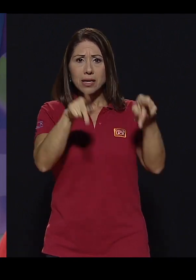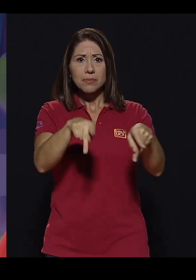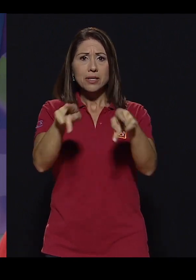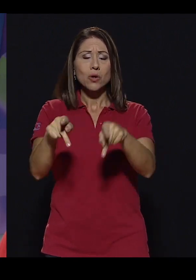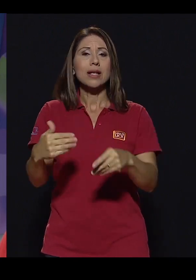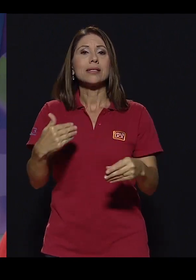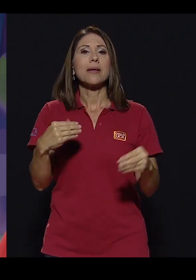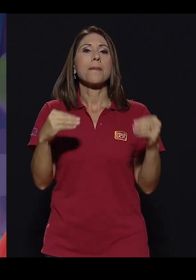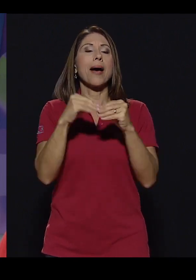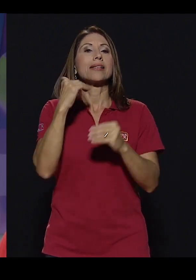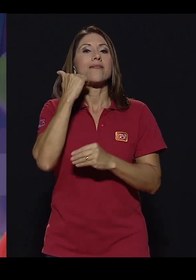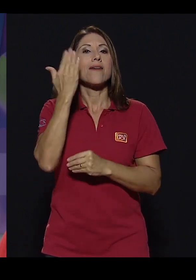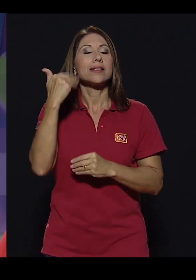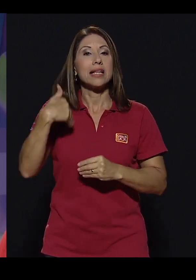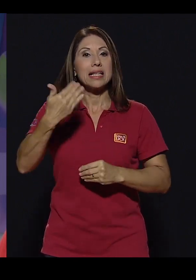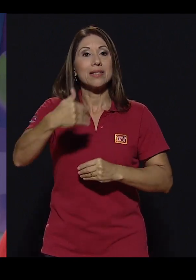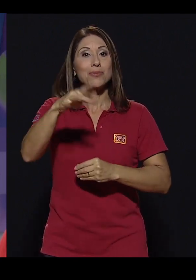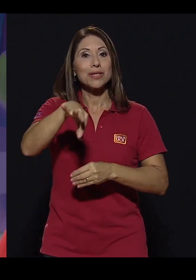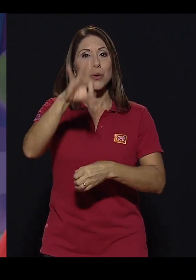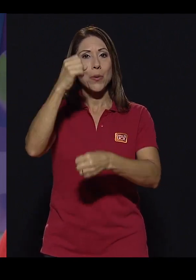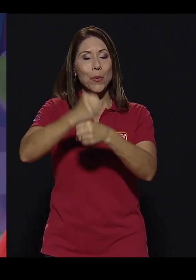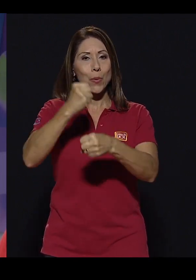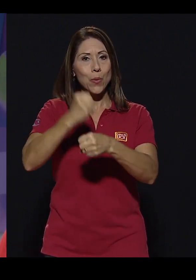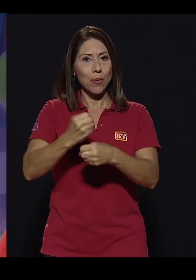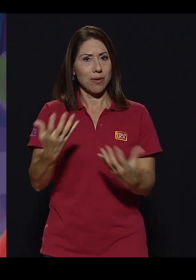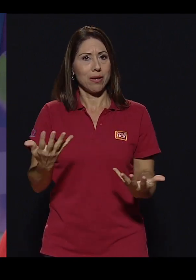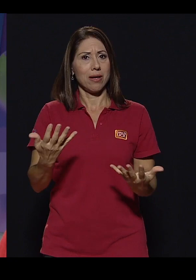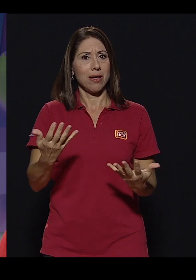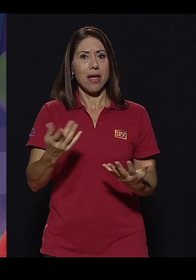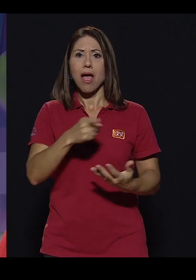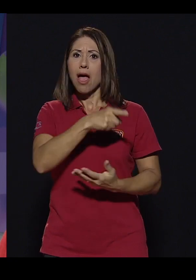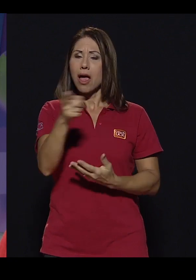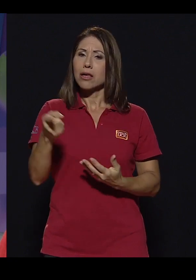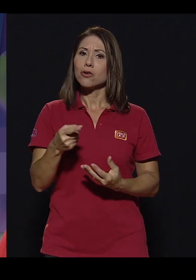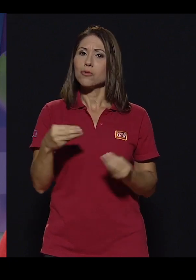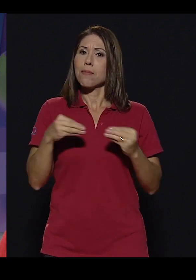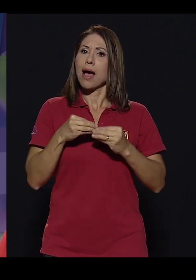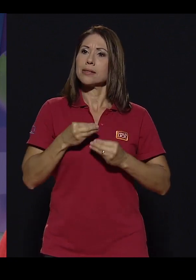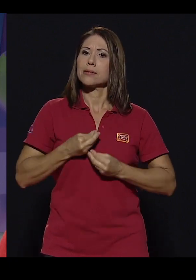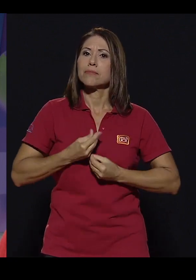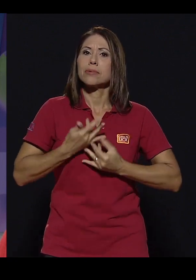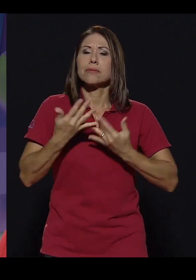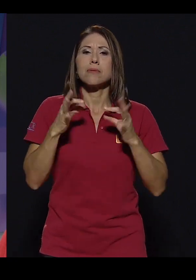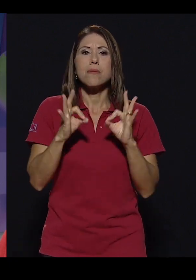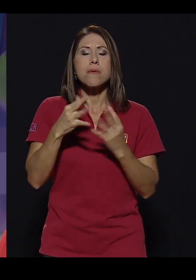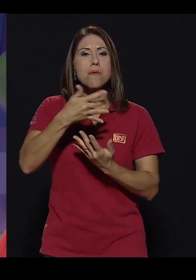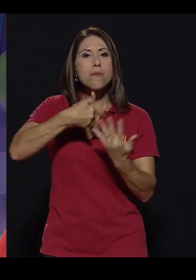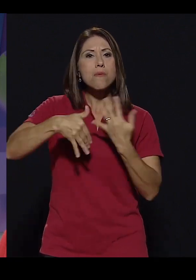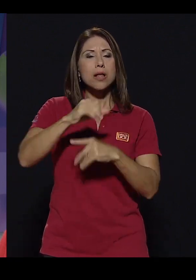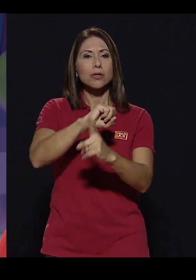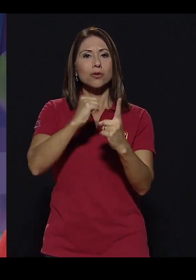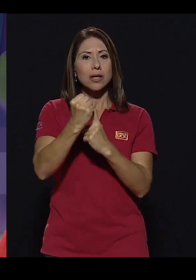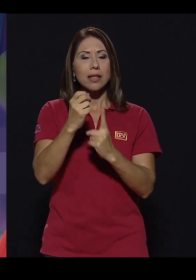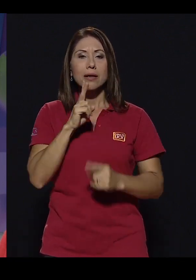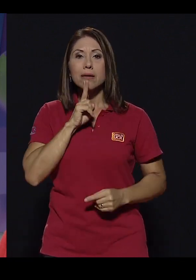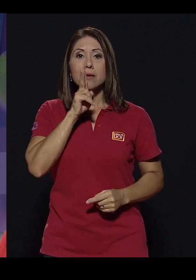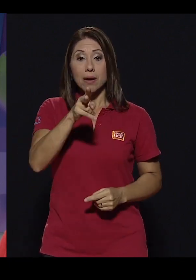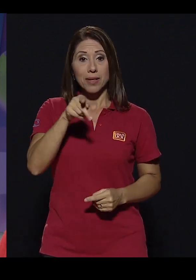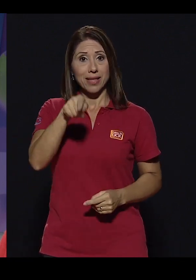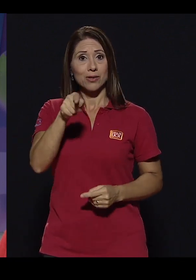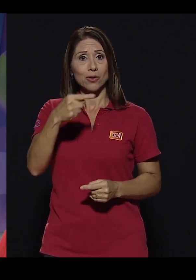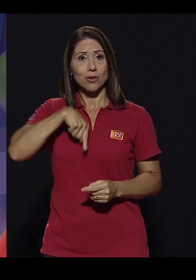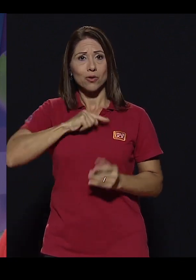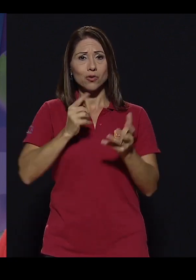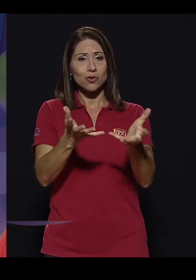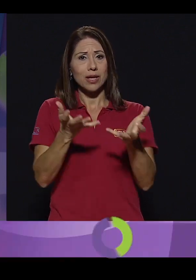tienen más facilidad para encontrar trabajo tienen mucho se desenvuelve mucho mejor en la sociedad y realmente es lo que nosotros